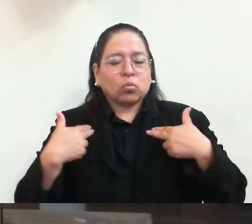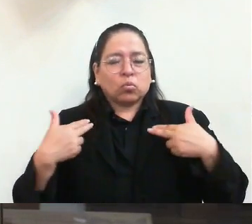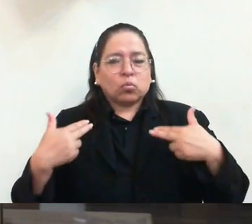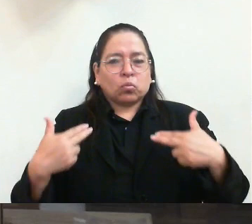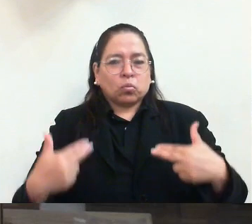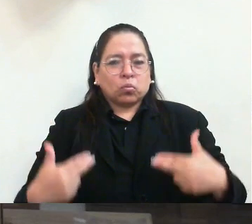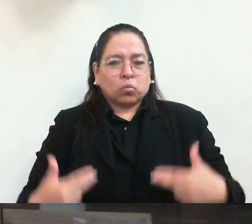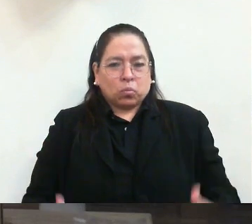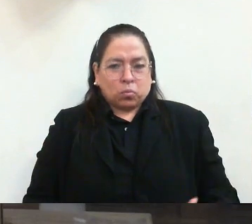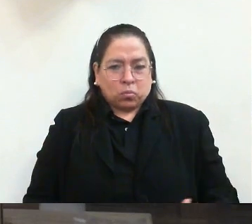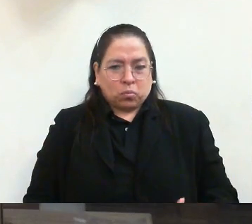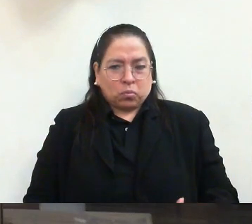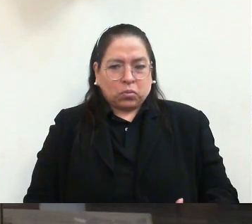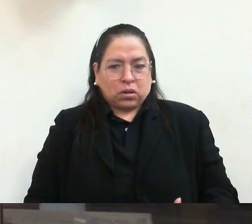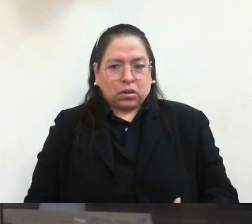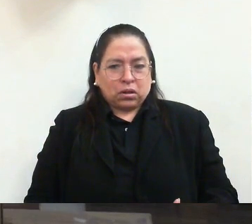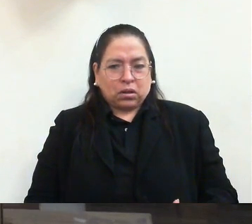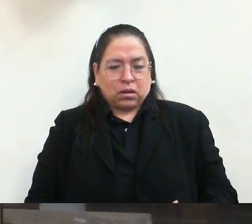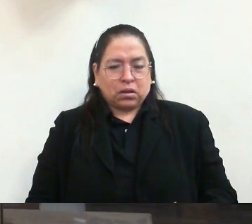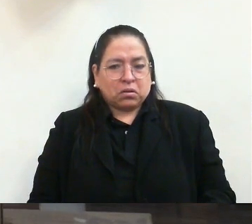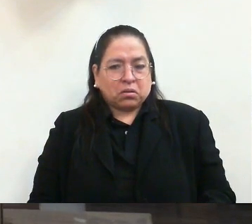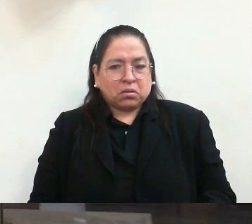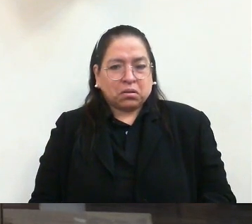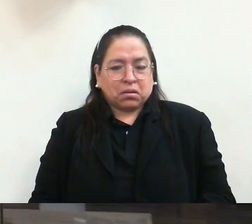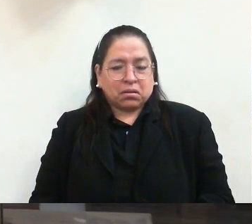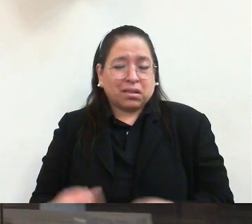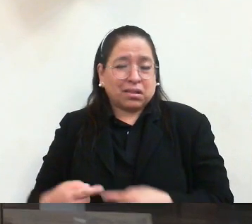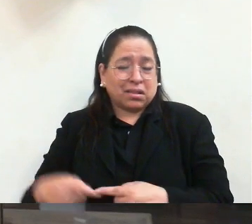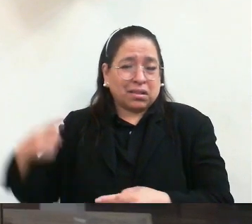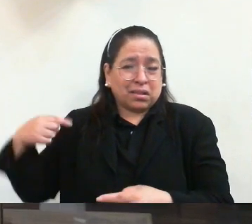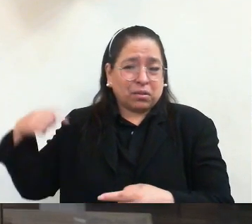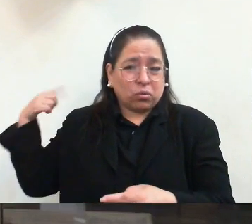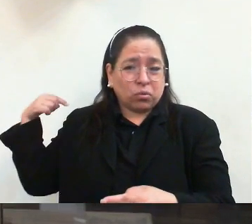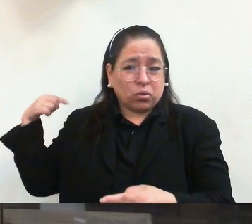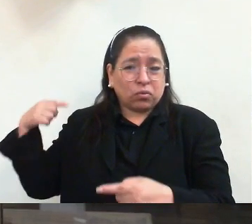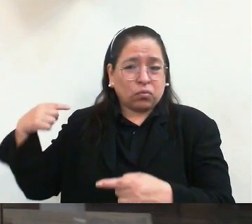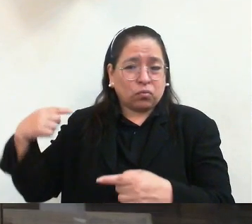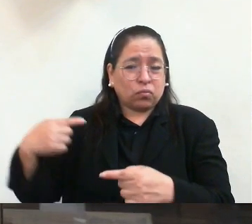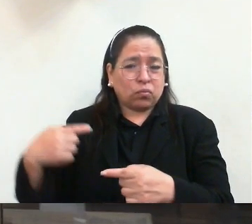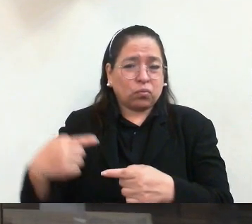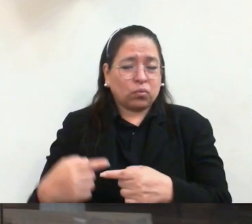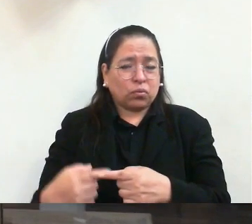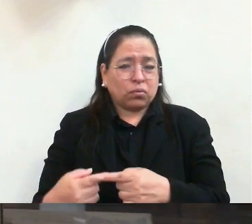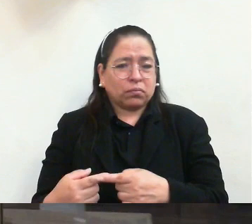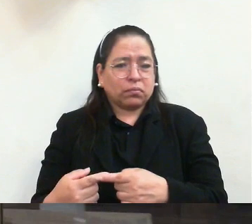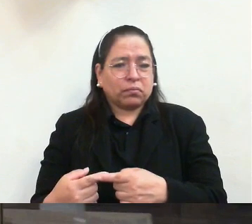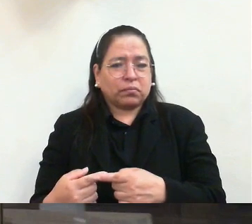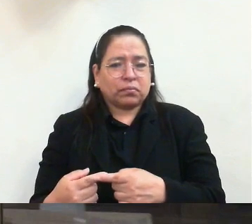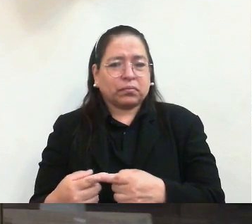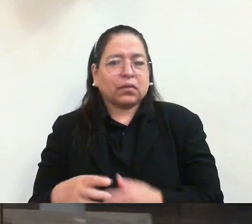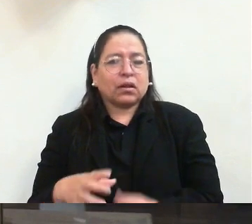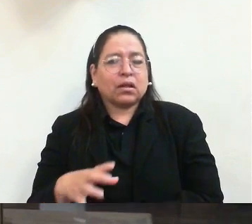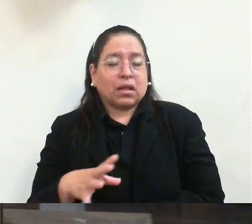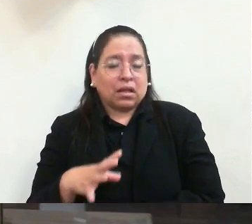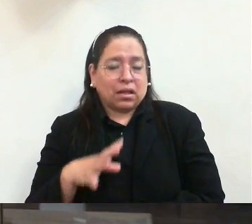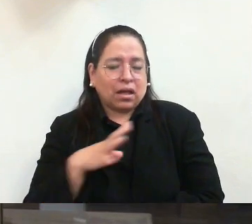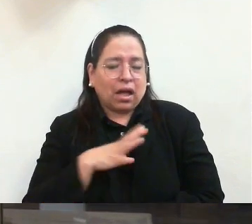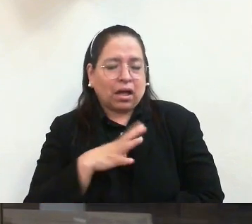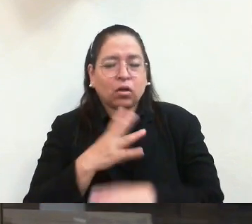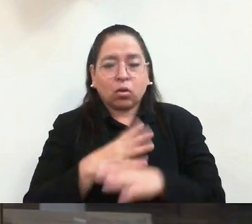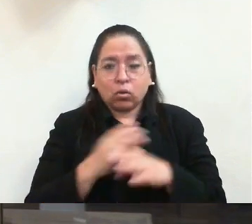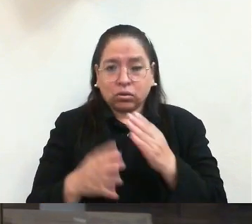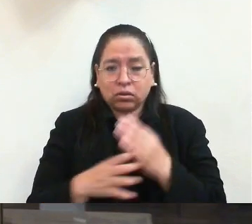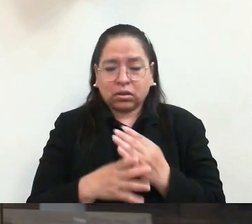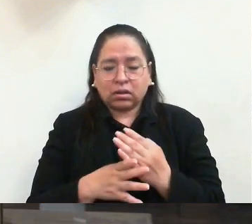aquello que conozca nuestra humanidad lo más feo y lo más bello